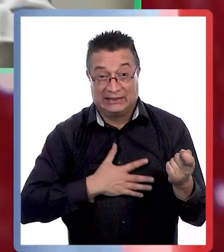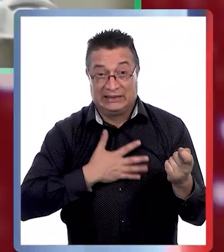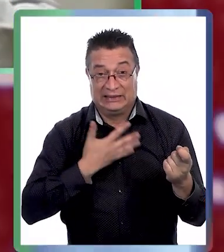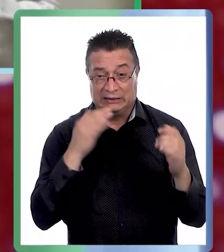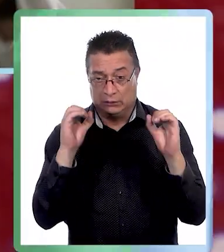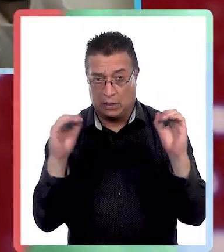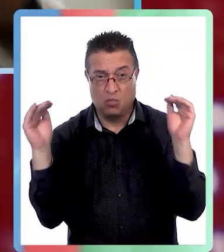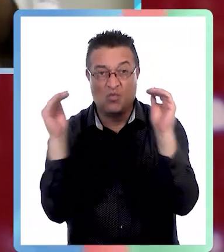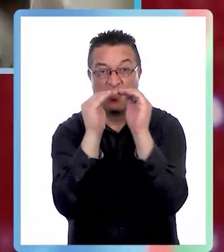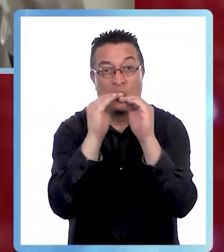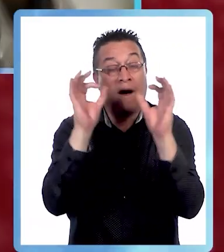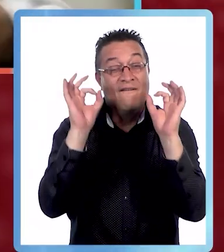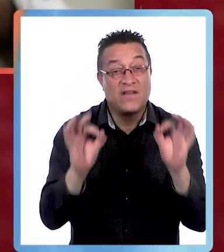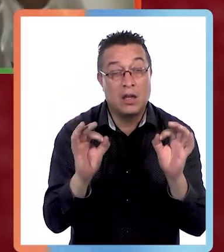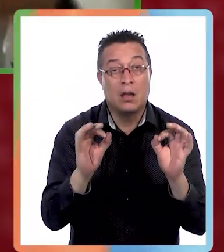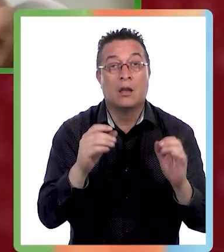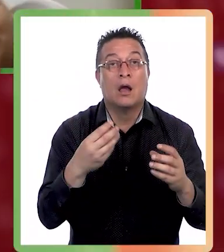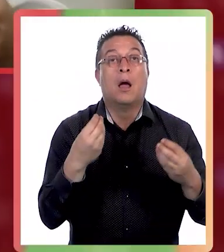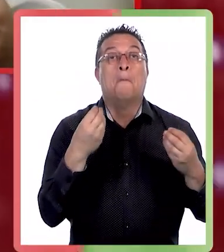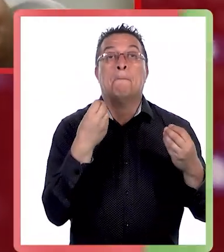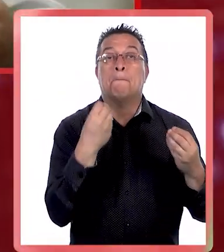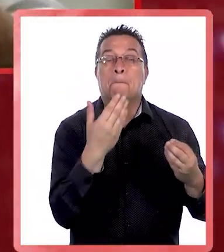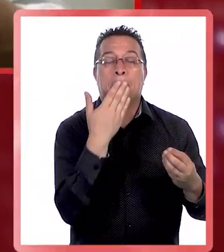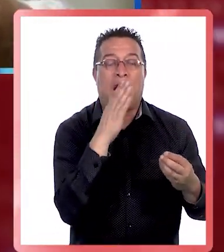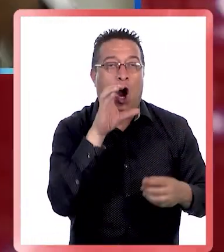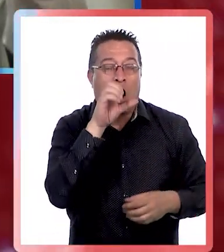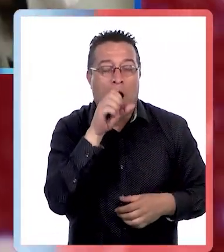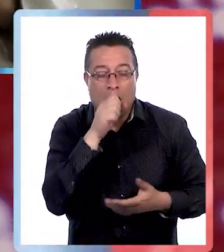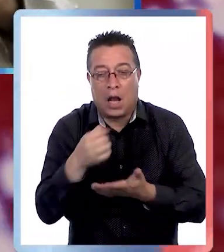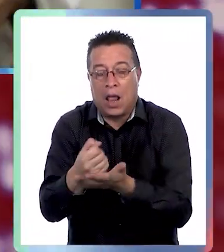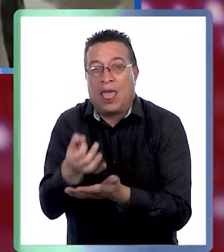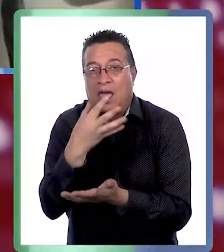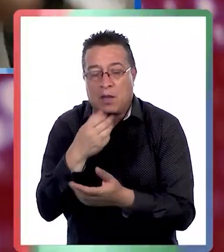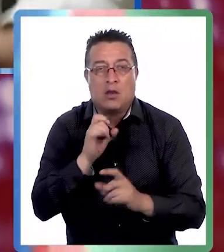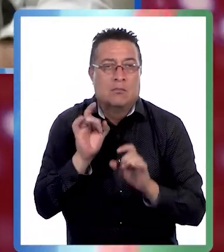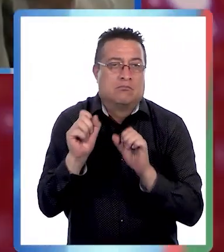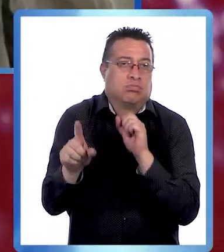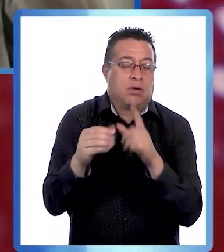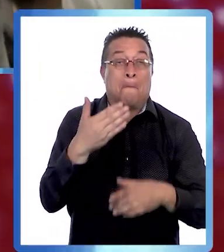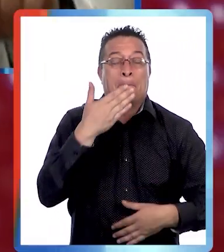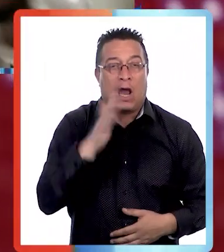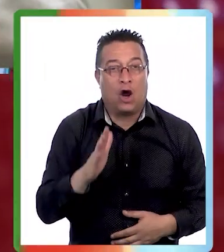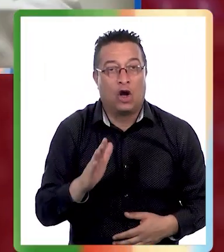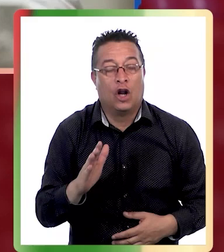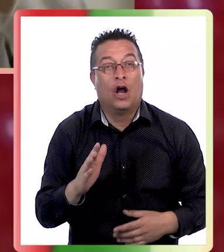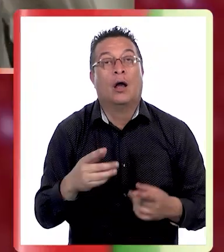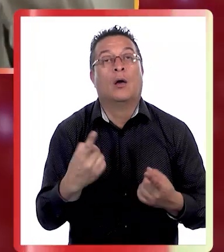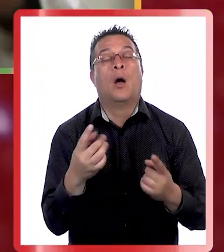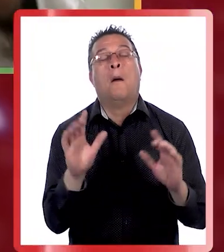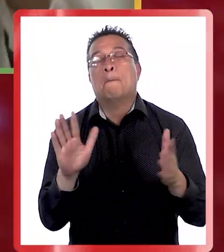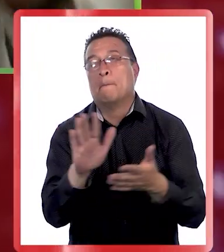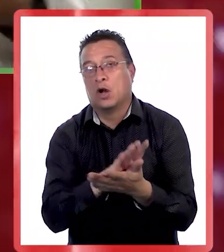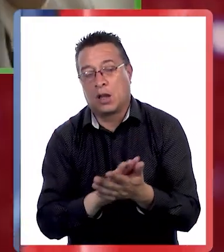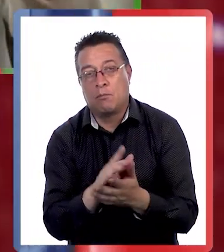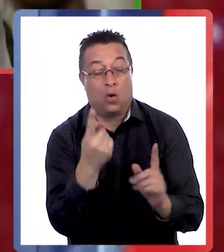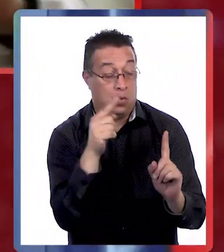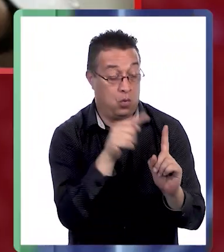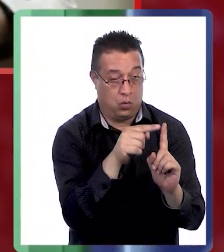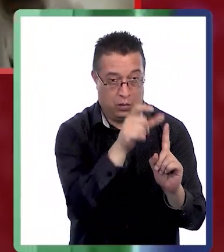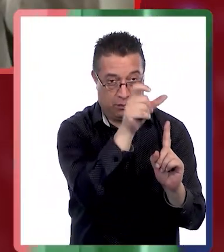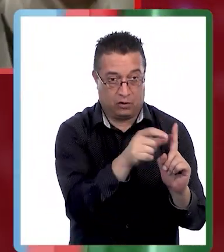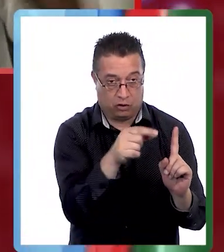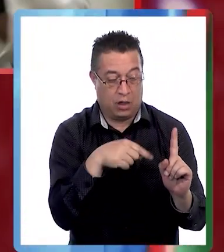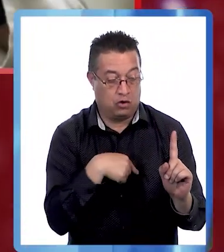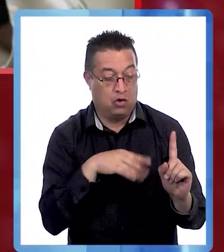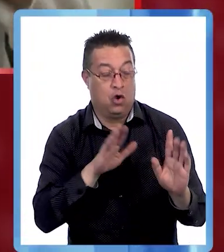adecuado, aguantan mejor el tratamiento. O sea, uno o una paciente que voy a hacerle un